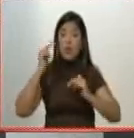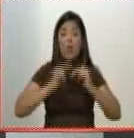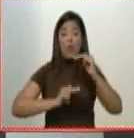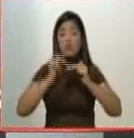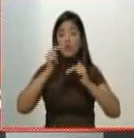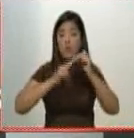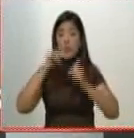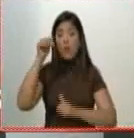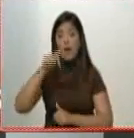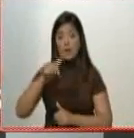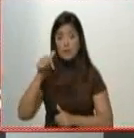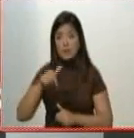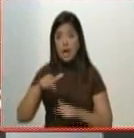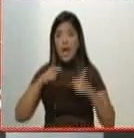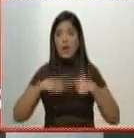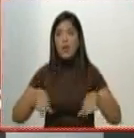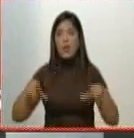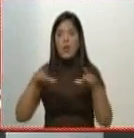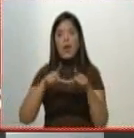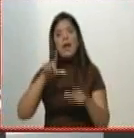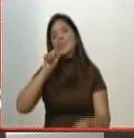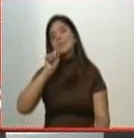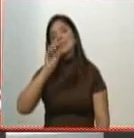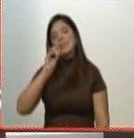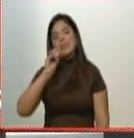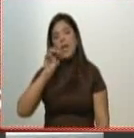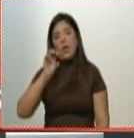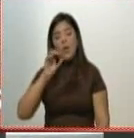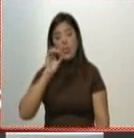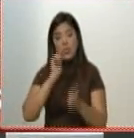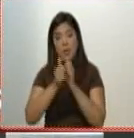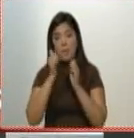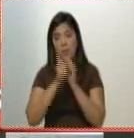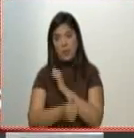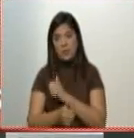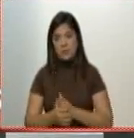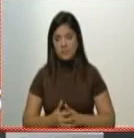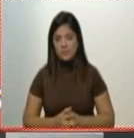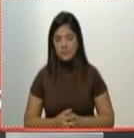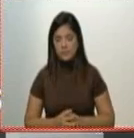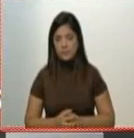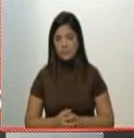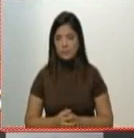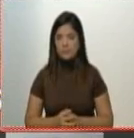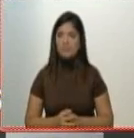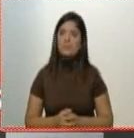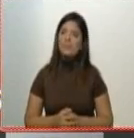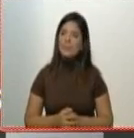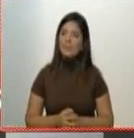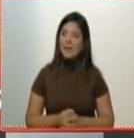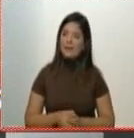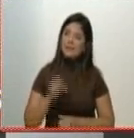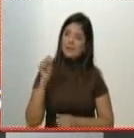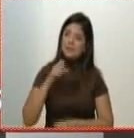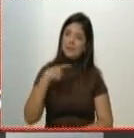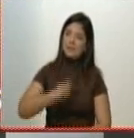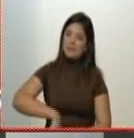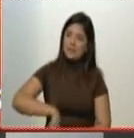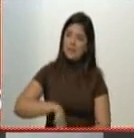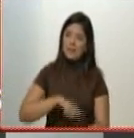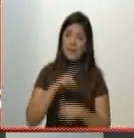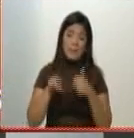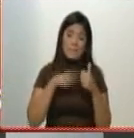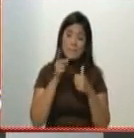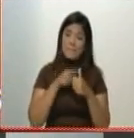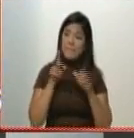aquí en el velódromo Teo Capriles. Pedro Infante. Sí, presidente, decirle que uno de los elementos